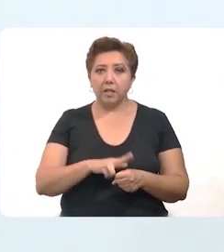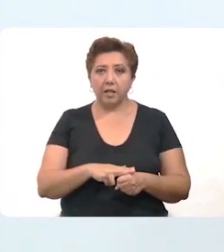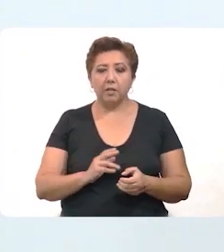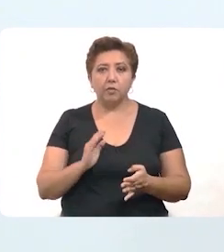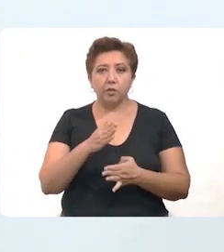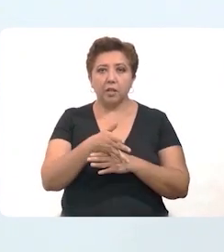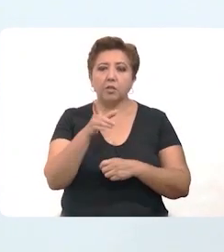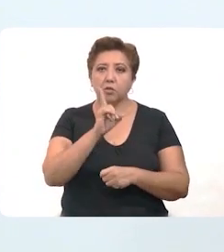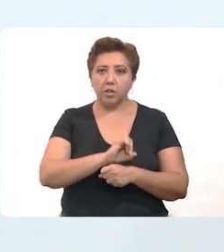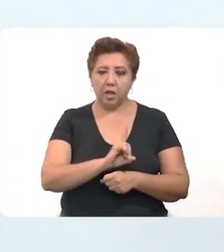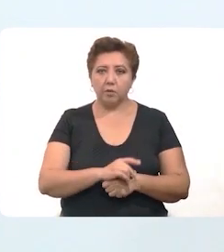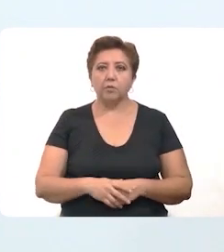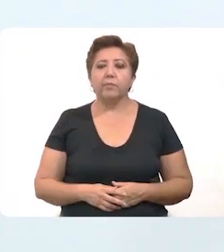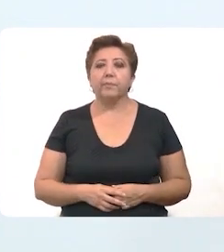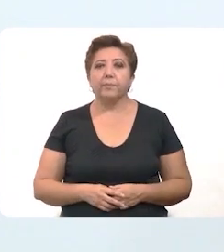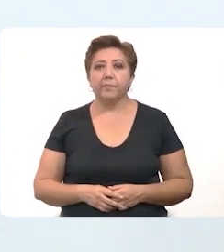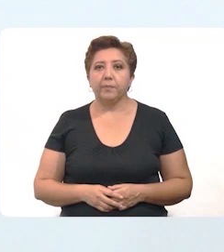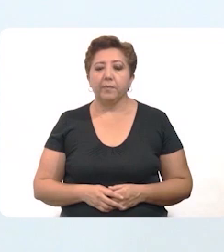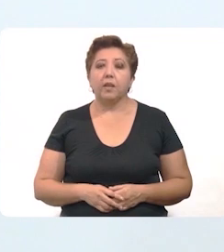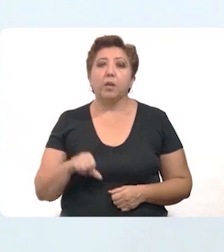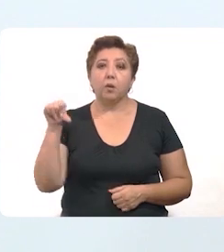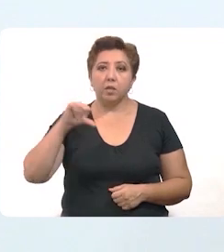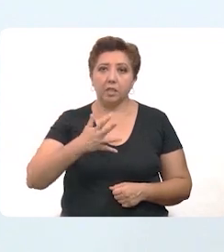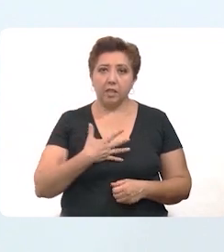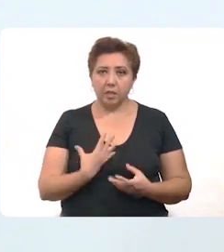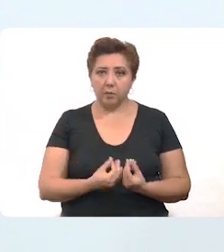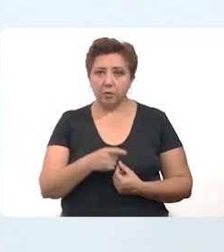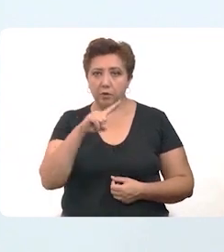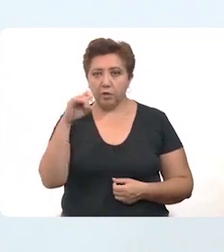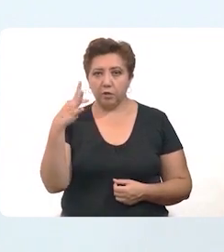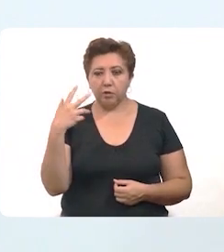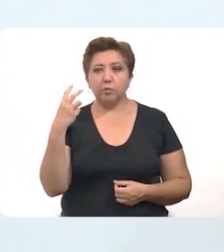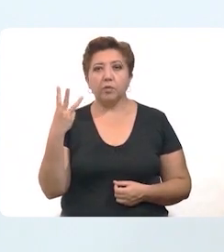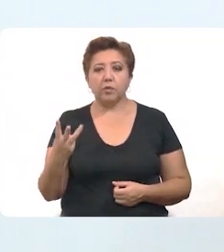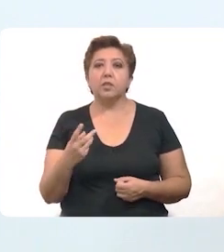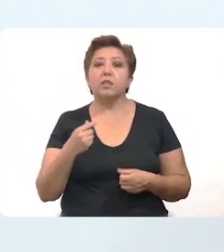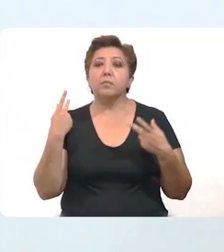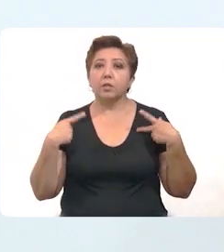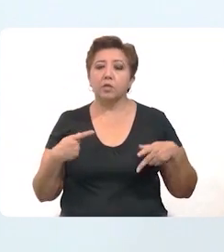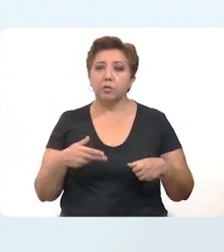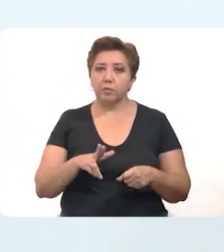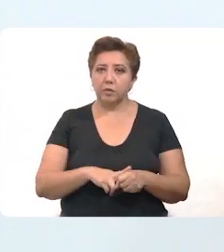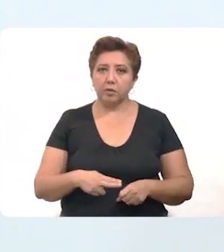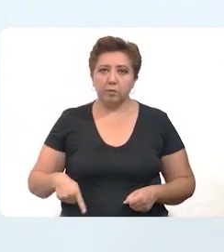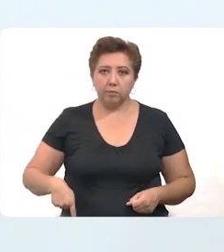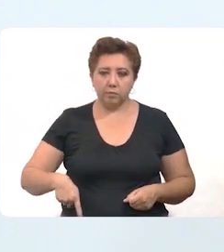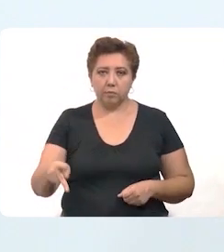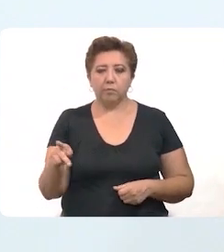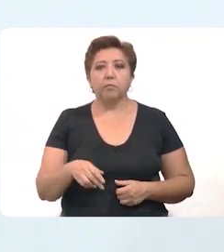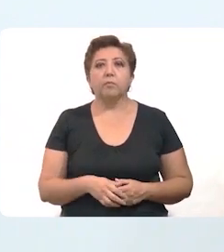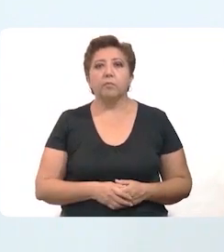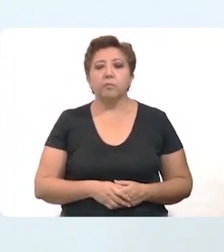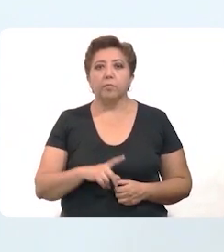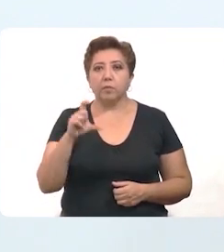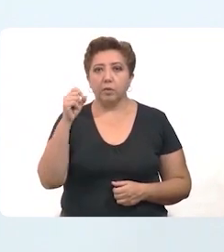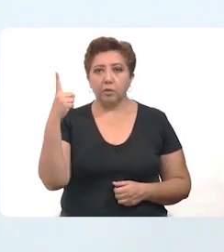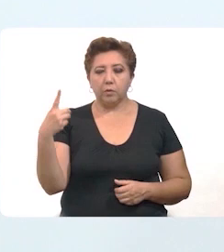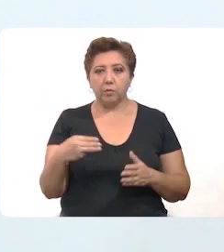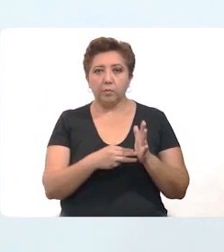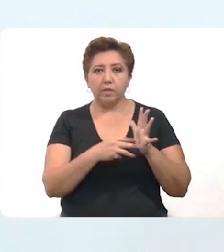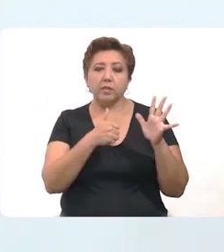son la ocupación hospitalaria y los ingresos diarios. El día de hoy tenemos 153 pacientes en hospitales públicos.